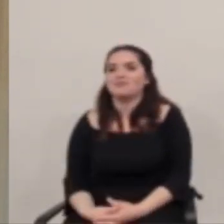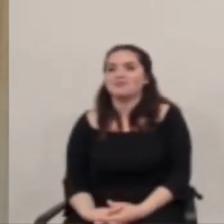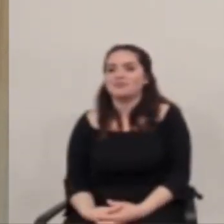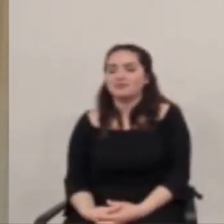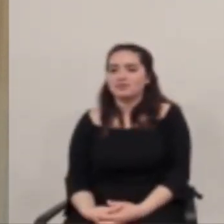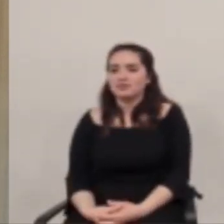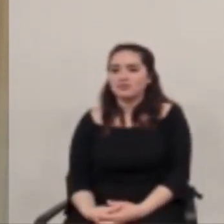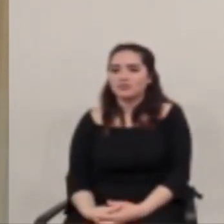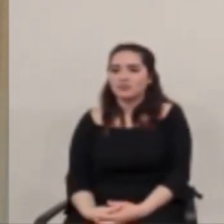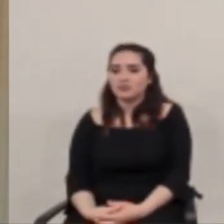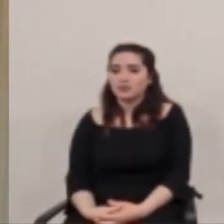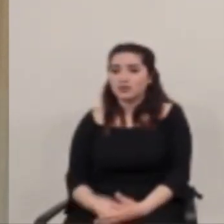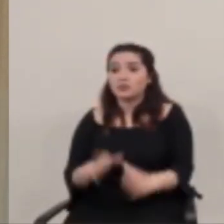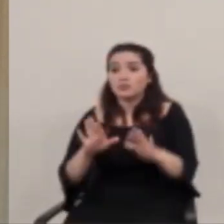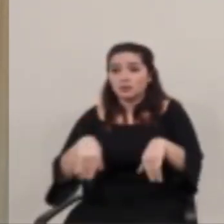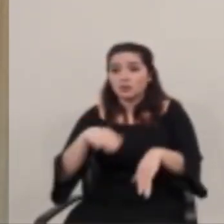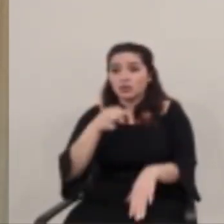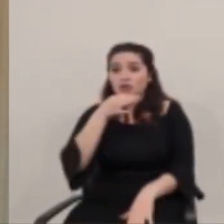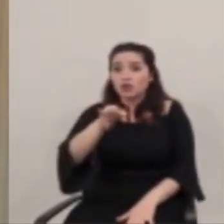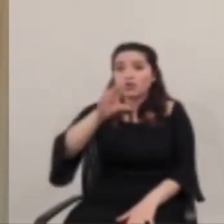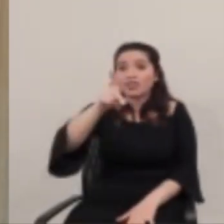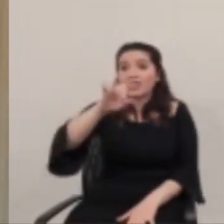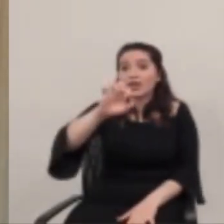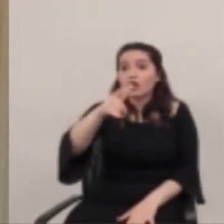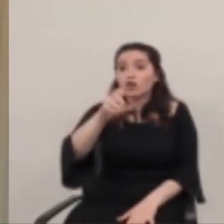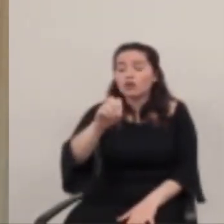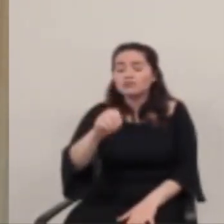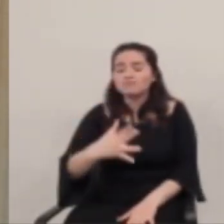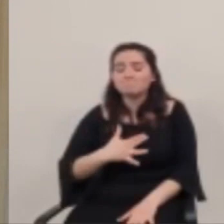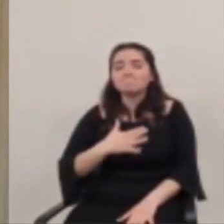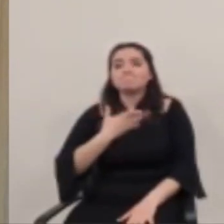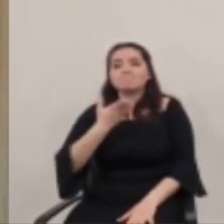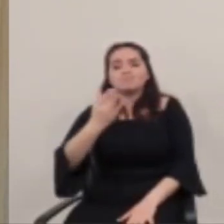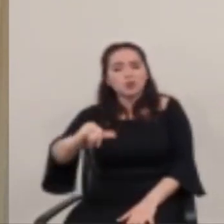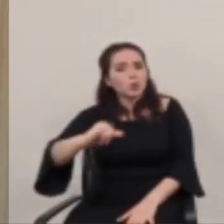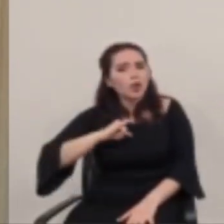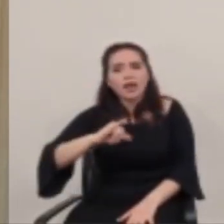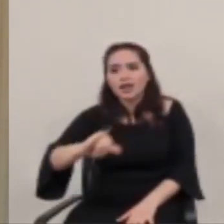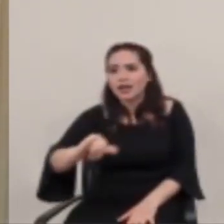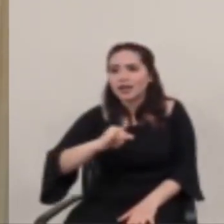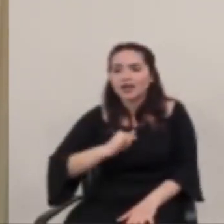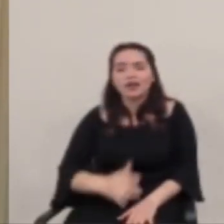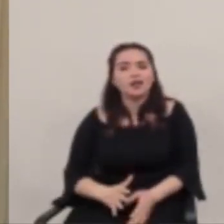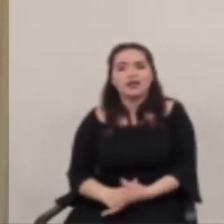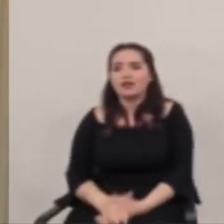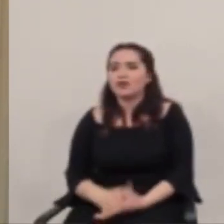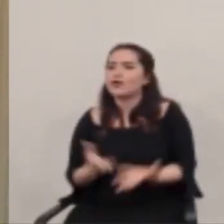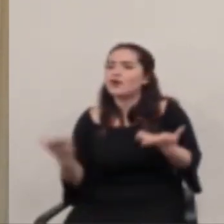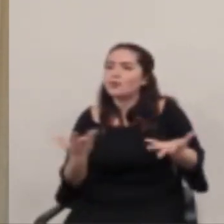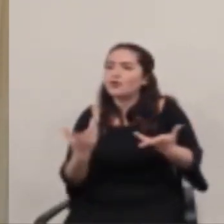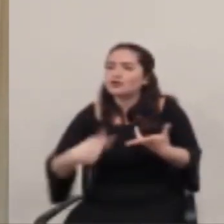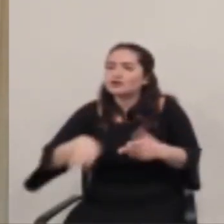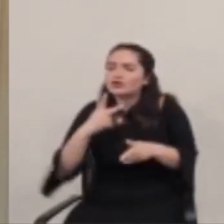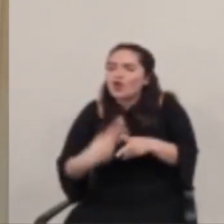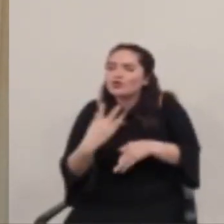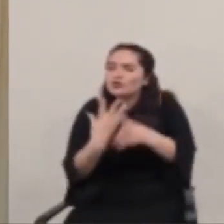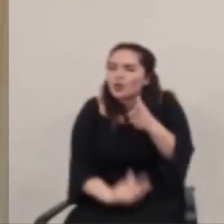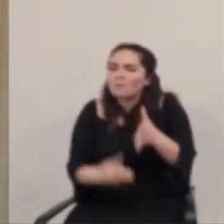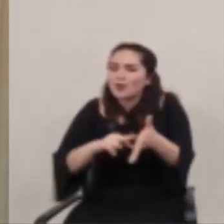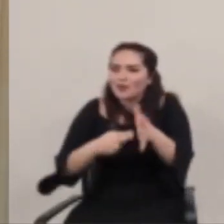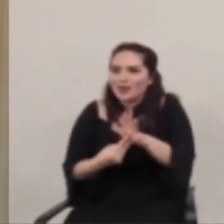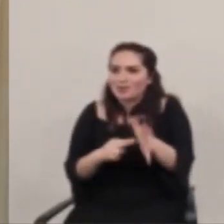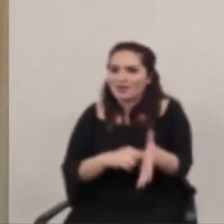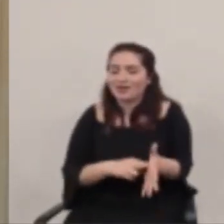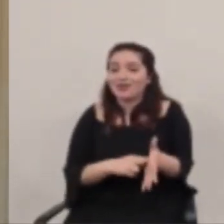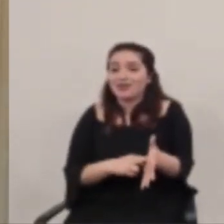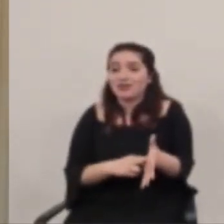Digo que lo que dijo Diego me hizo mucho sentido, porque él habló de la intersectorialidad y de cómo resolver los problemas.